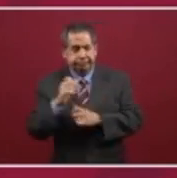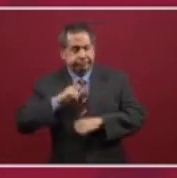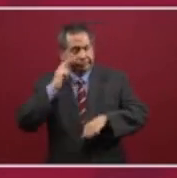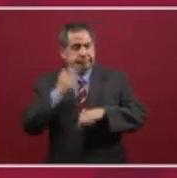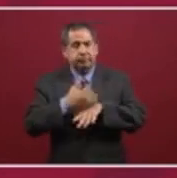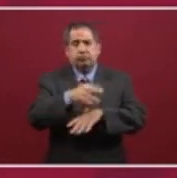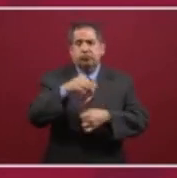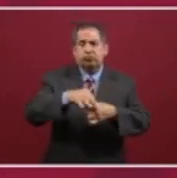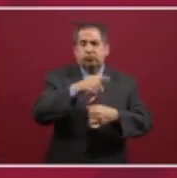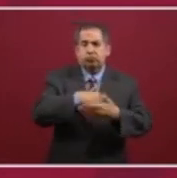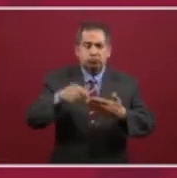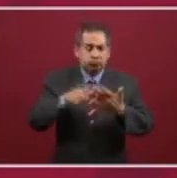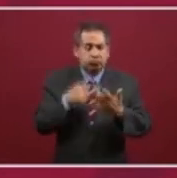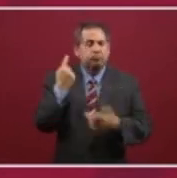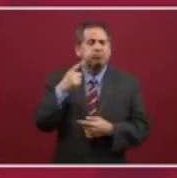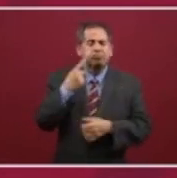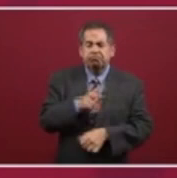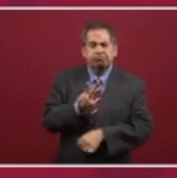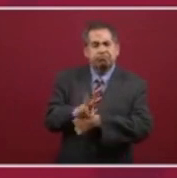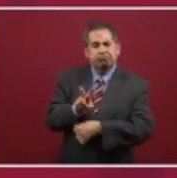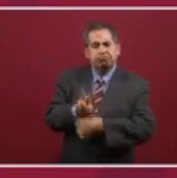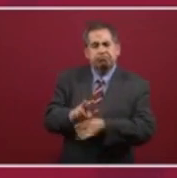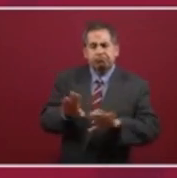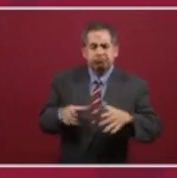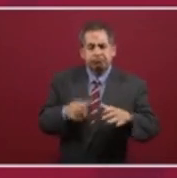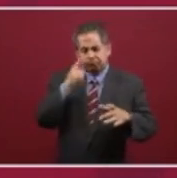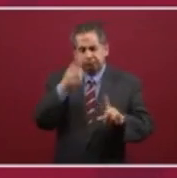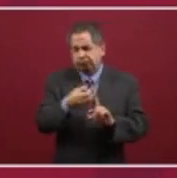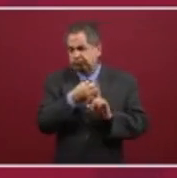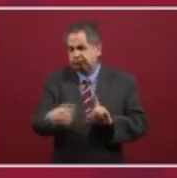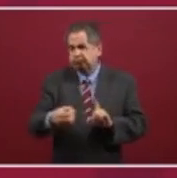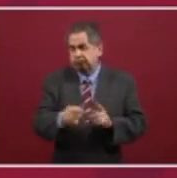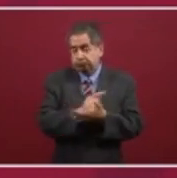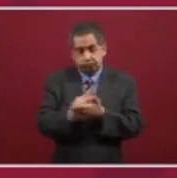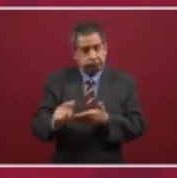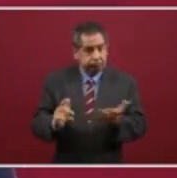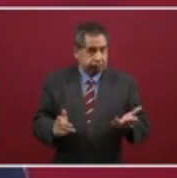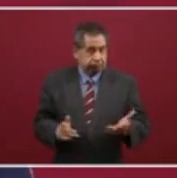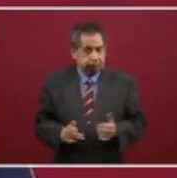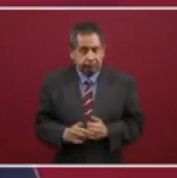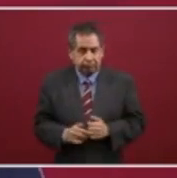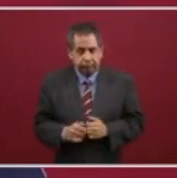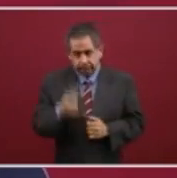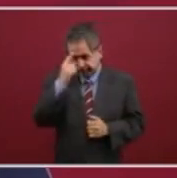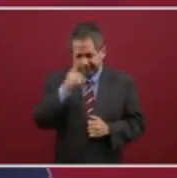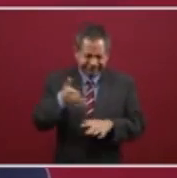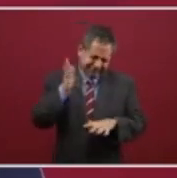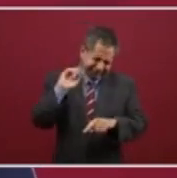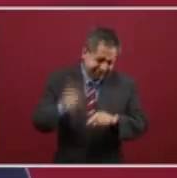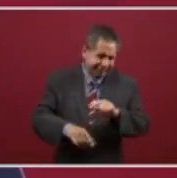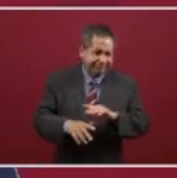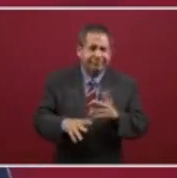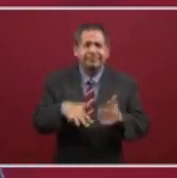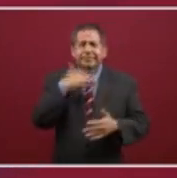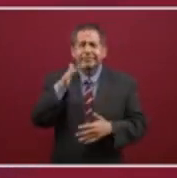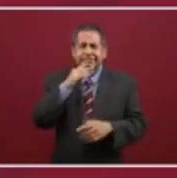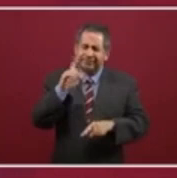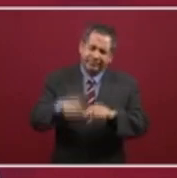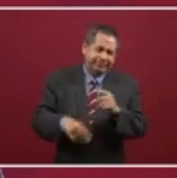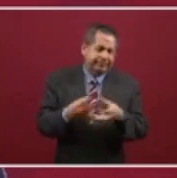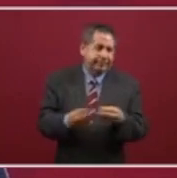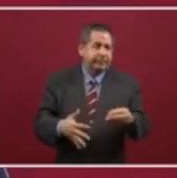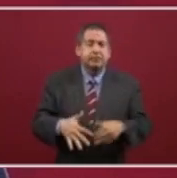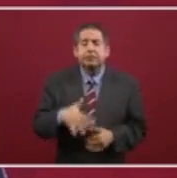electoral con ese propósito, sí, para que se destierre por completo el